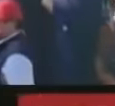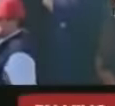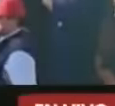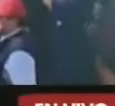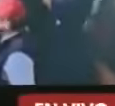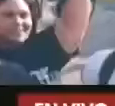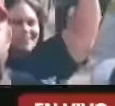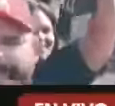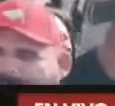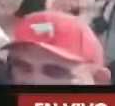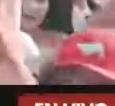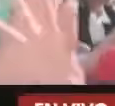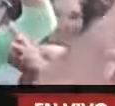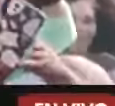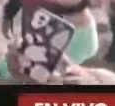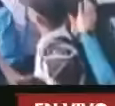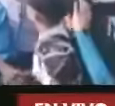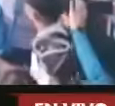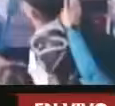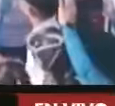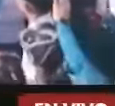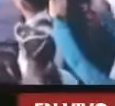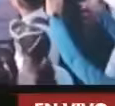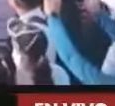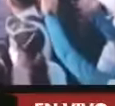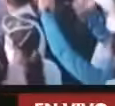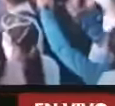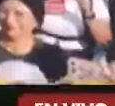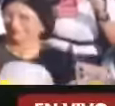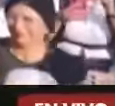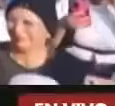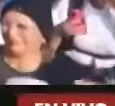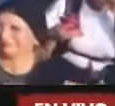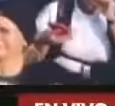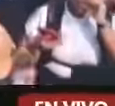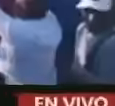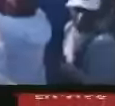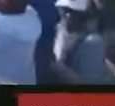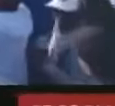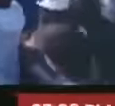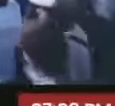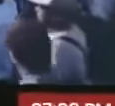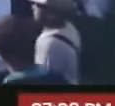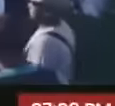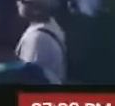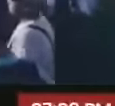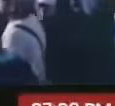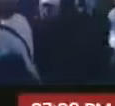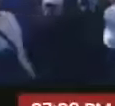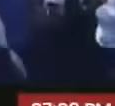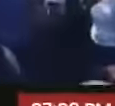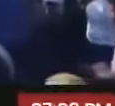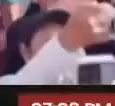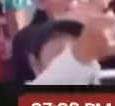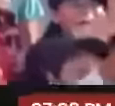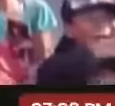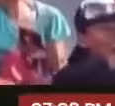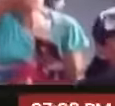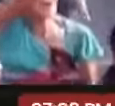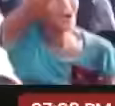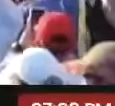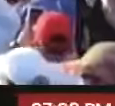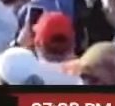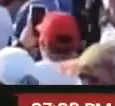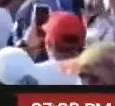Gracias, coro, por este amor desbordado, apasionado. Miren la cantidad de gente aquí. Se desbordó todo